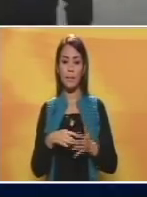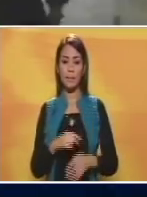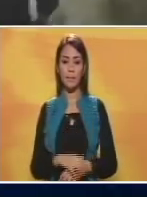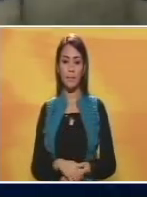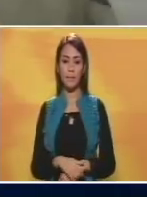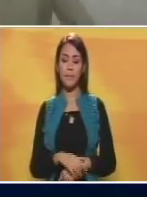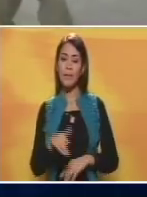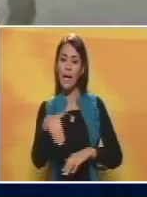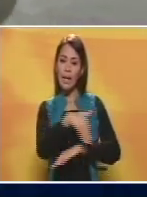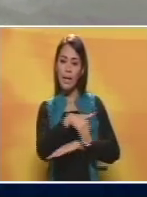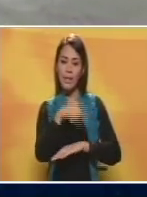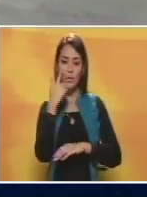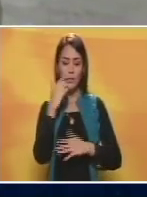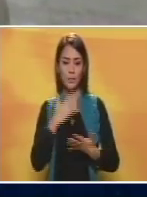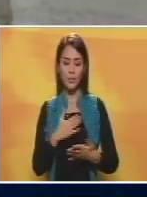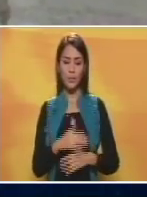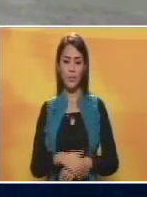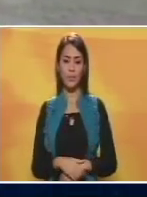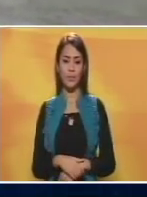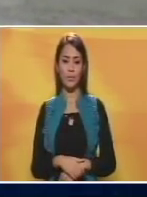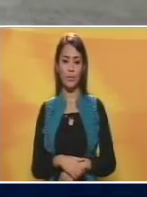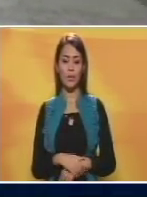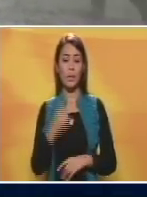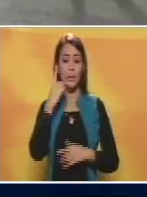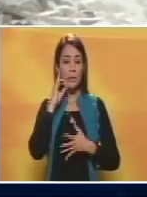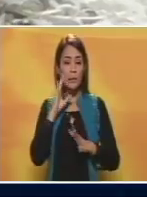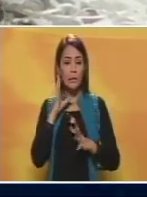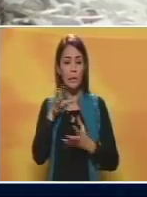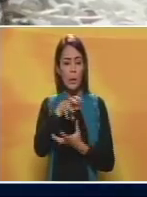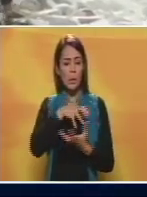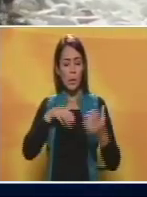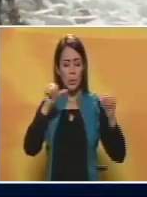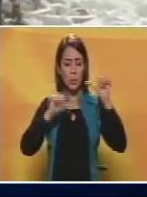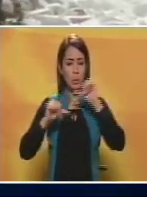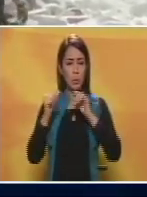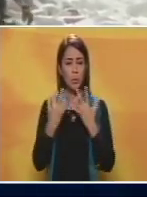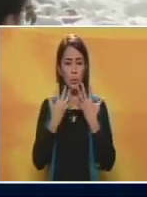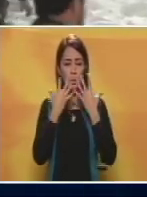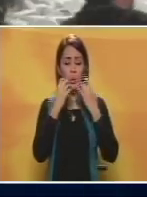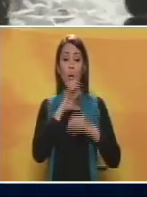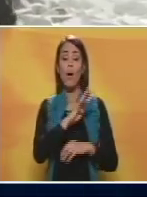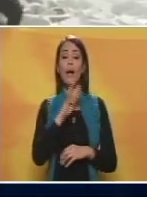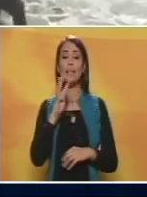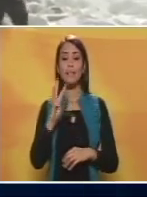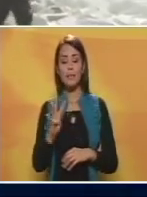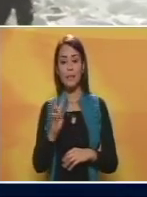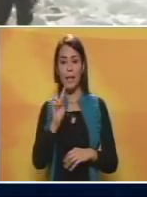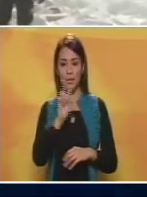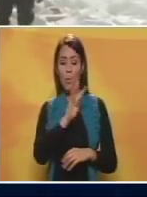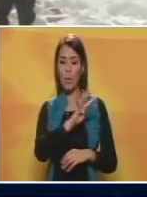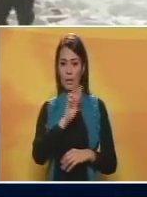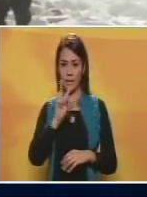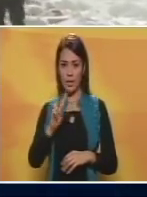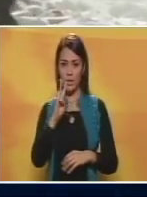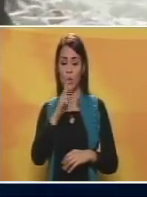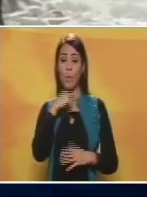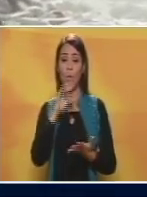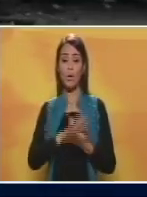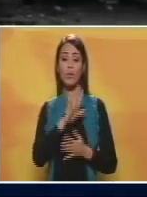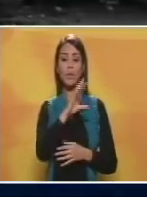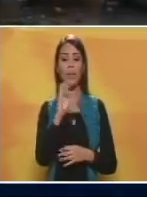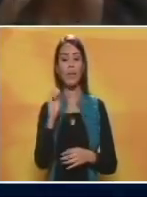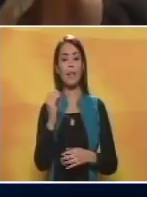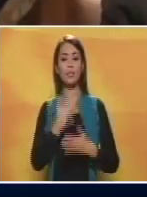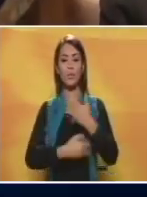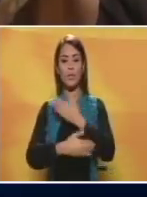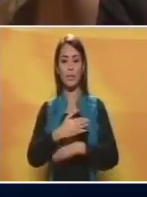en las afueras de Damasco, habría recibido un presunto ataque químico que dejó 42 muertos y 500 heridos. Ante la situación,